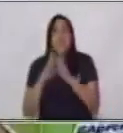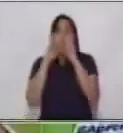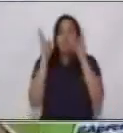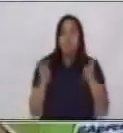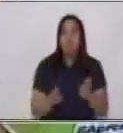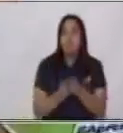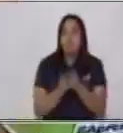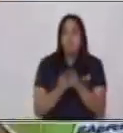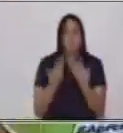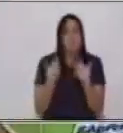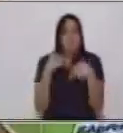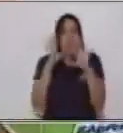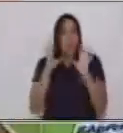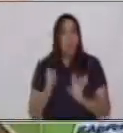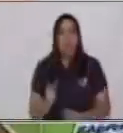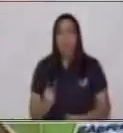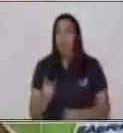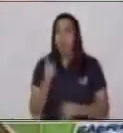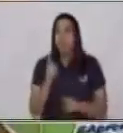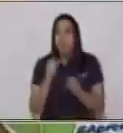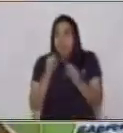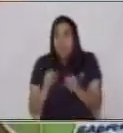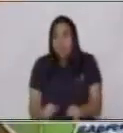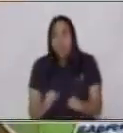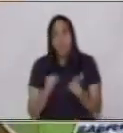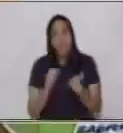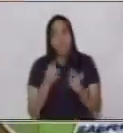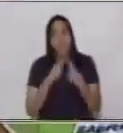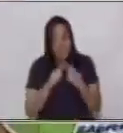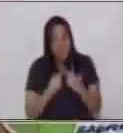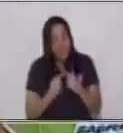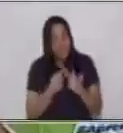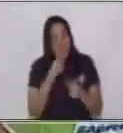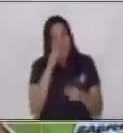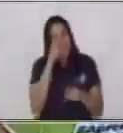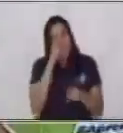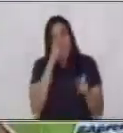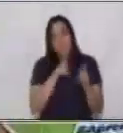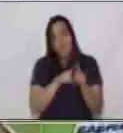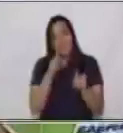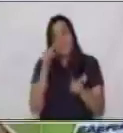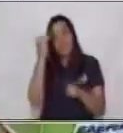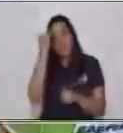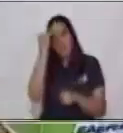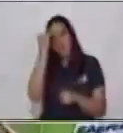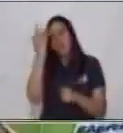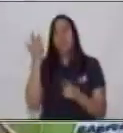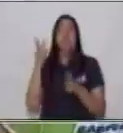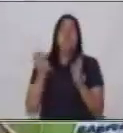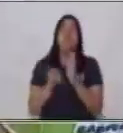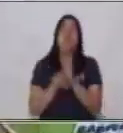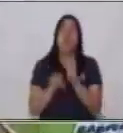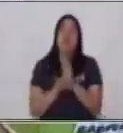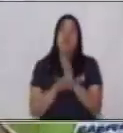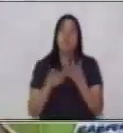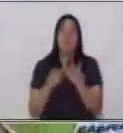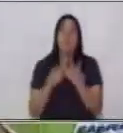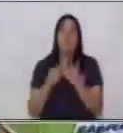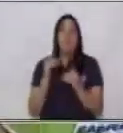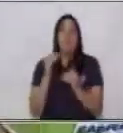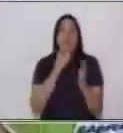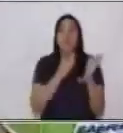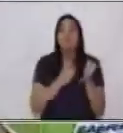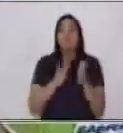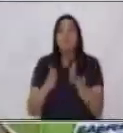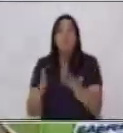estarás acostumbrado o que puedes comenzar a poner en práctica. Los pasos para resumir. Recuerda que siempre el